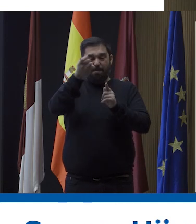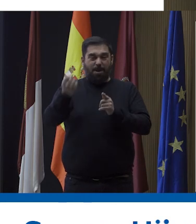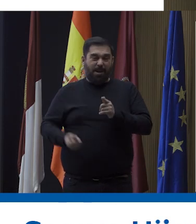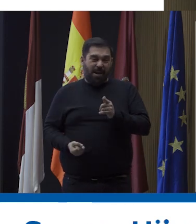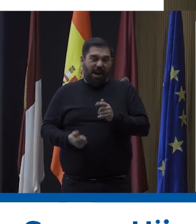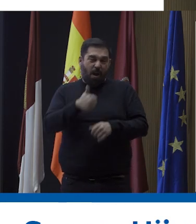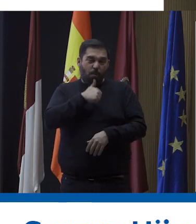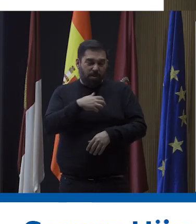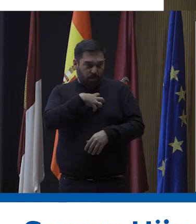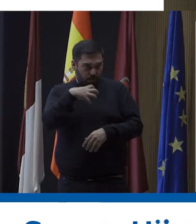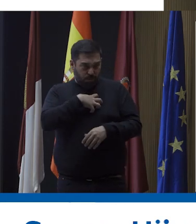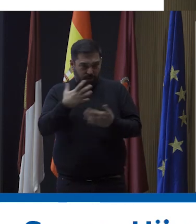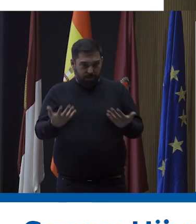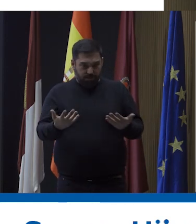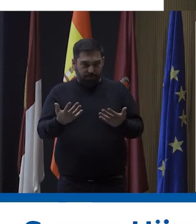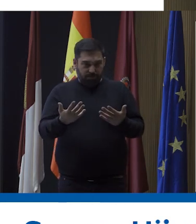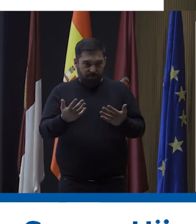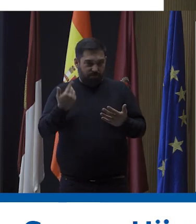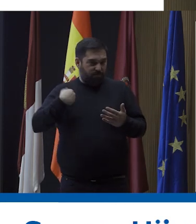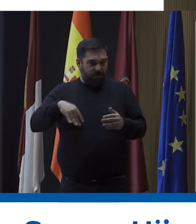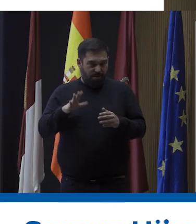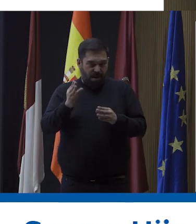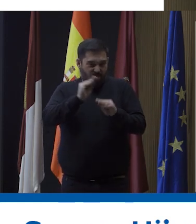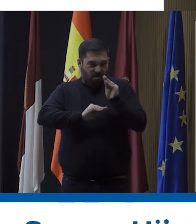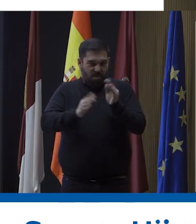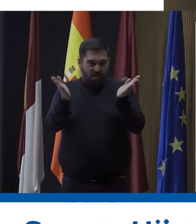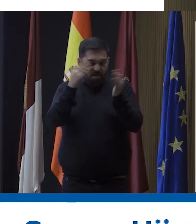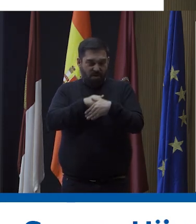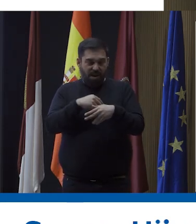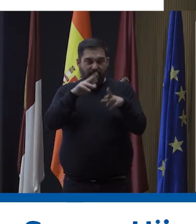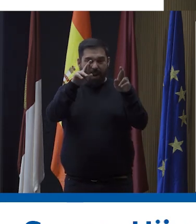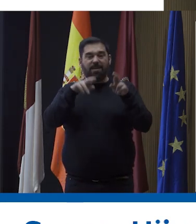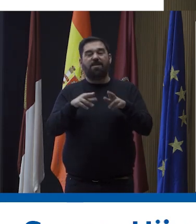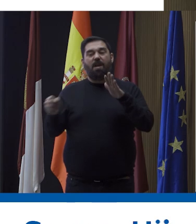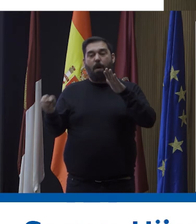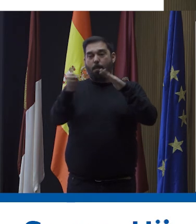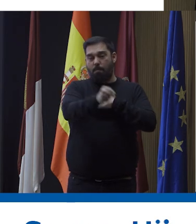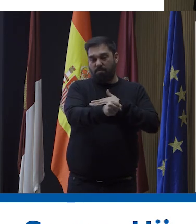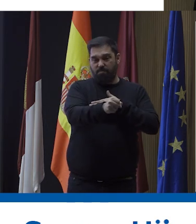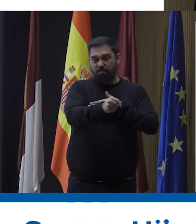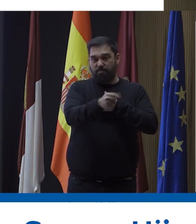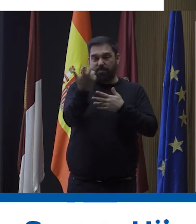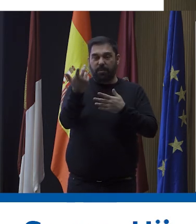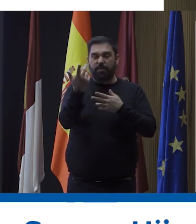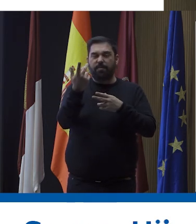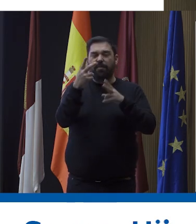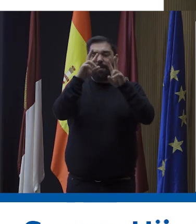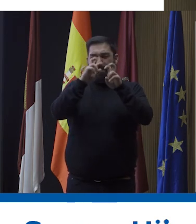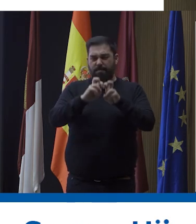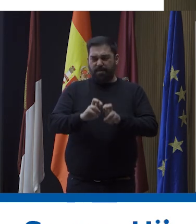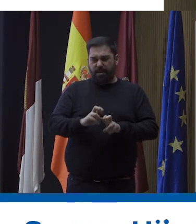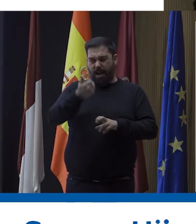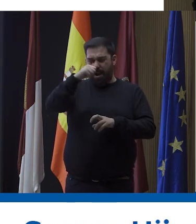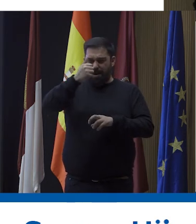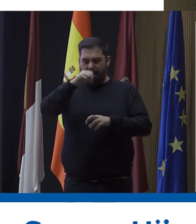hecho ya hasta aquí hemos llegado, ¿no? Entonces, bueno, pues todo esto se puede tratar antes y se puede valorar en esos primeros